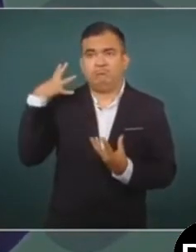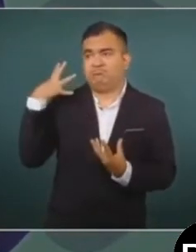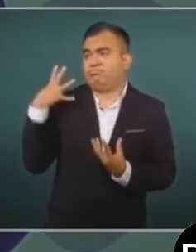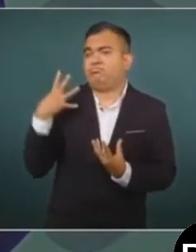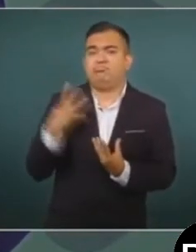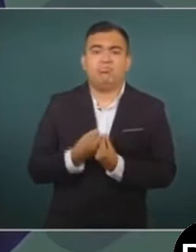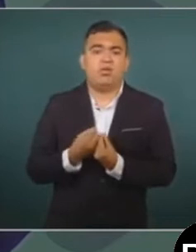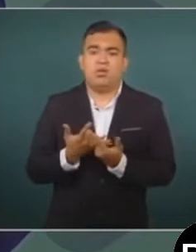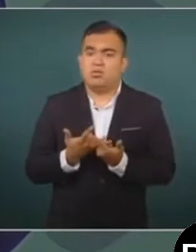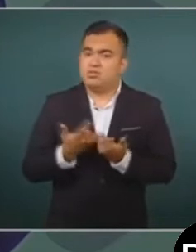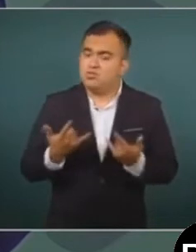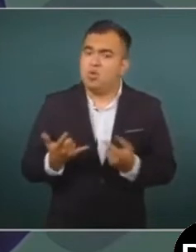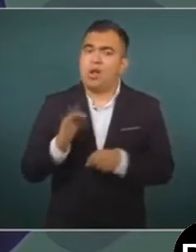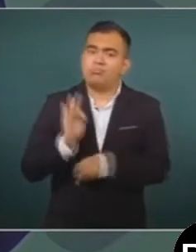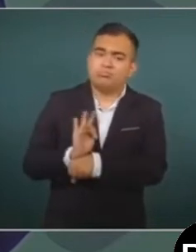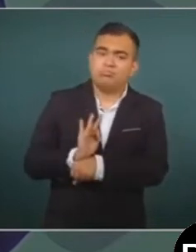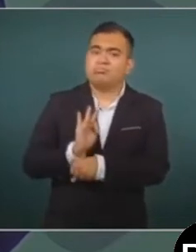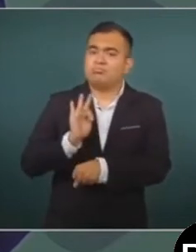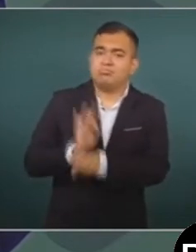del federalismo.